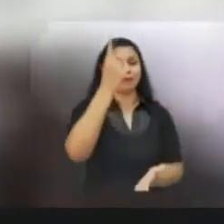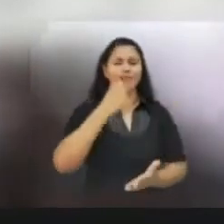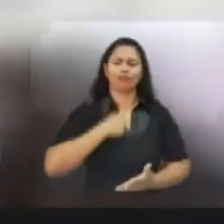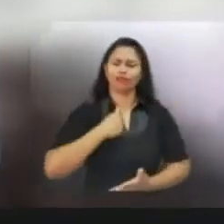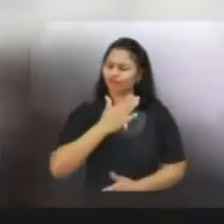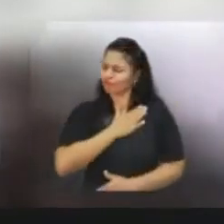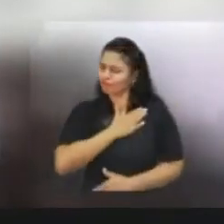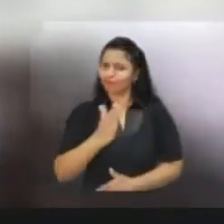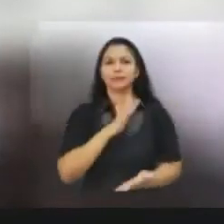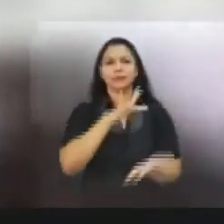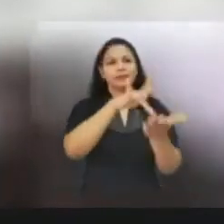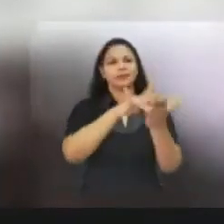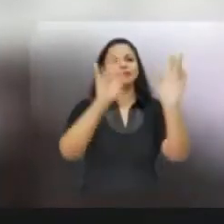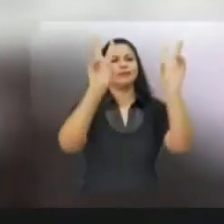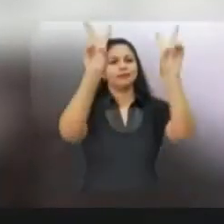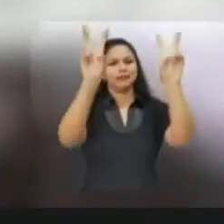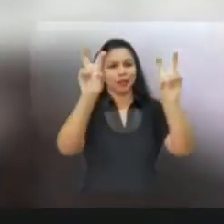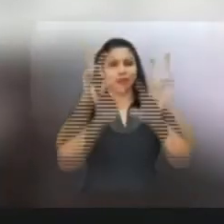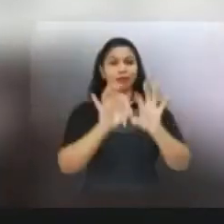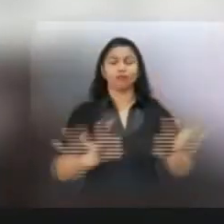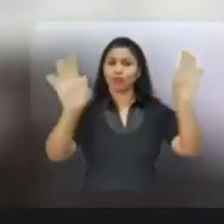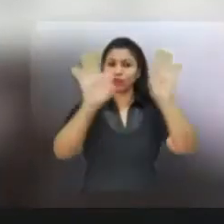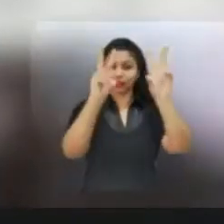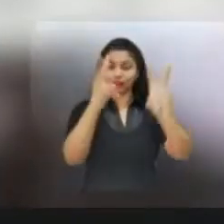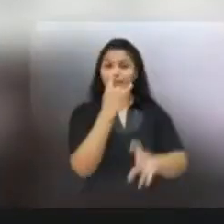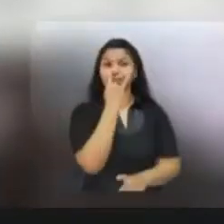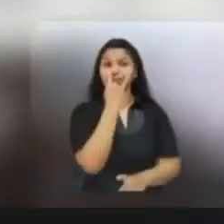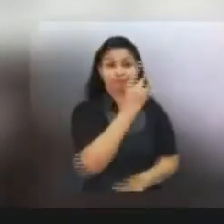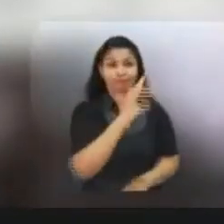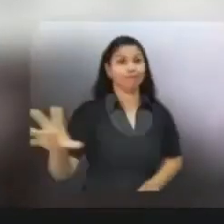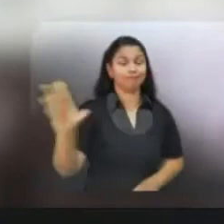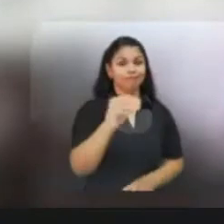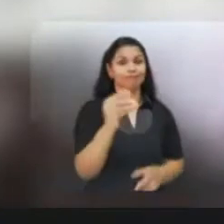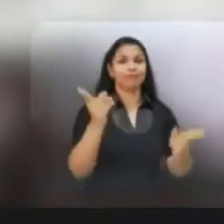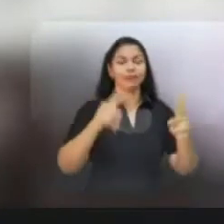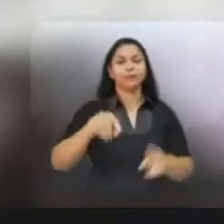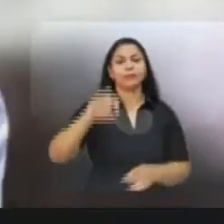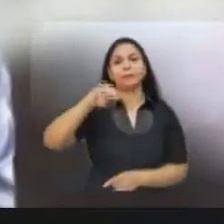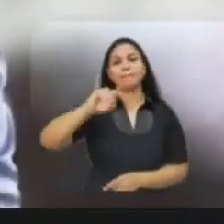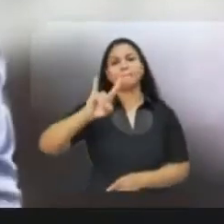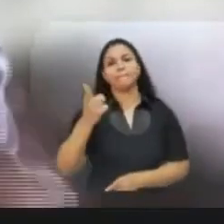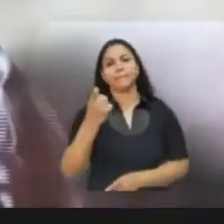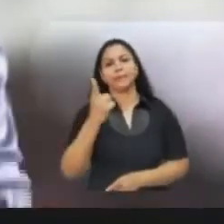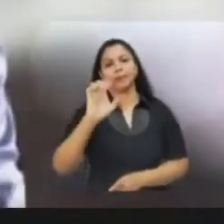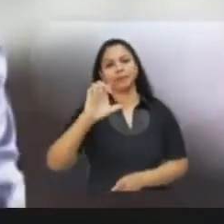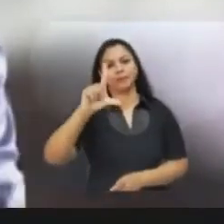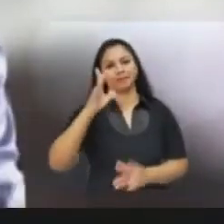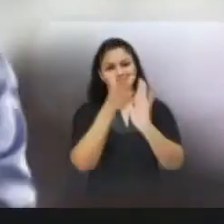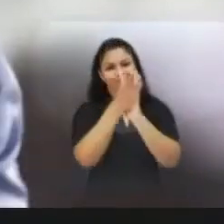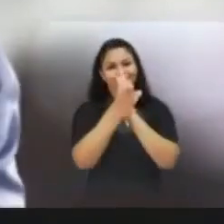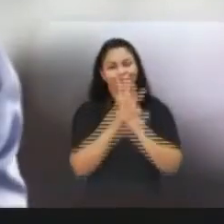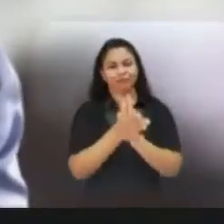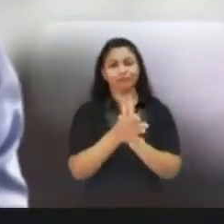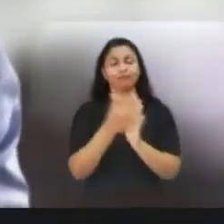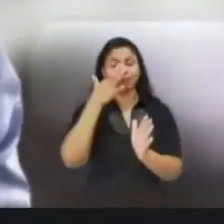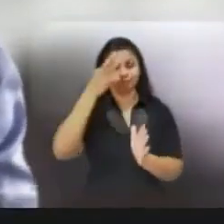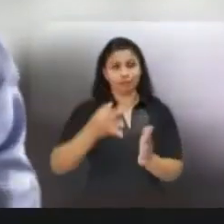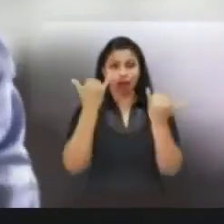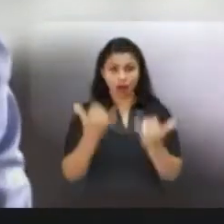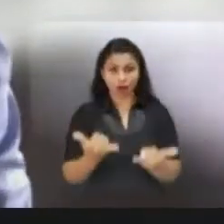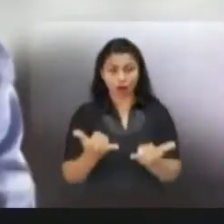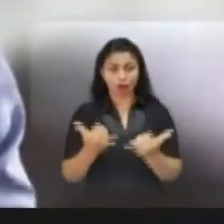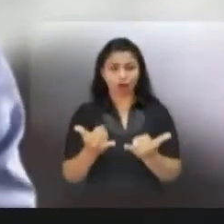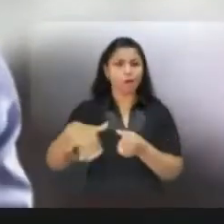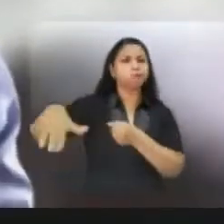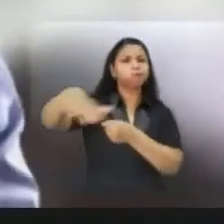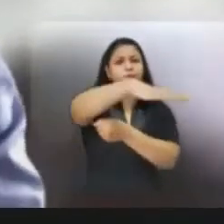tema tan interesante que hoy también Miguel Felipe se refirió, ¿no? Estamos viviendo momentos en los cuales se está